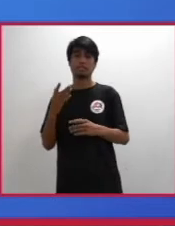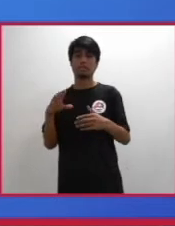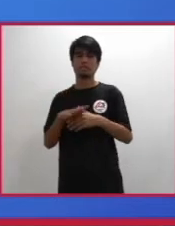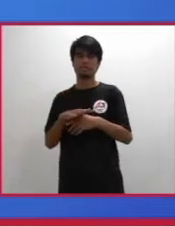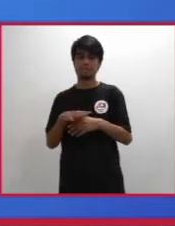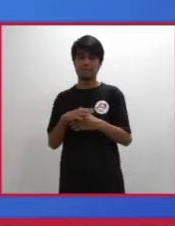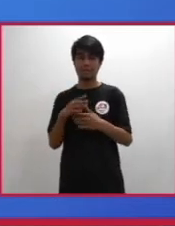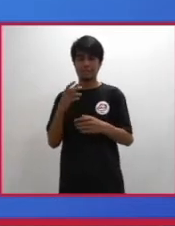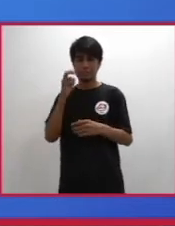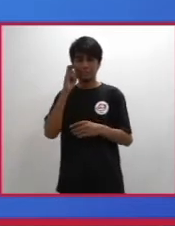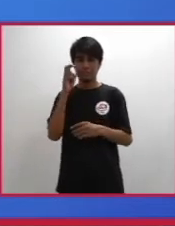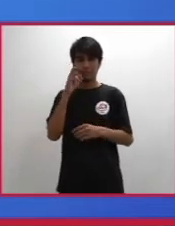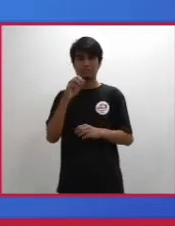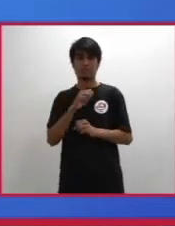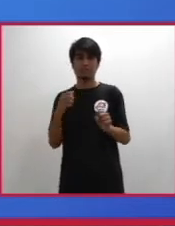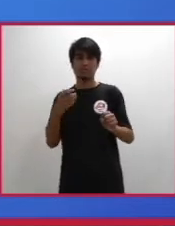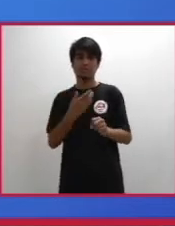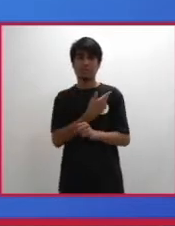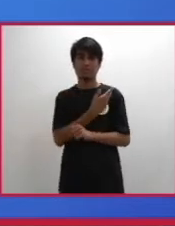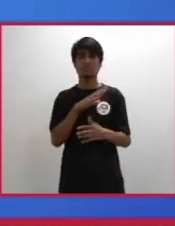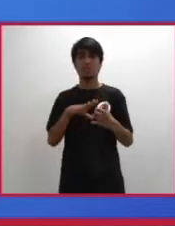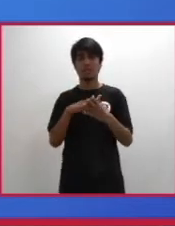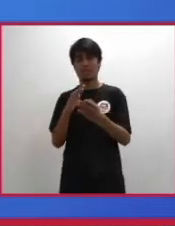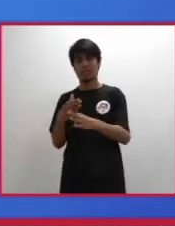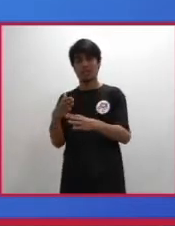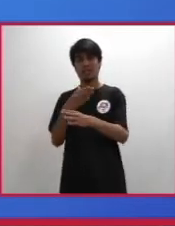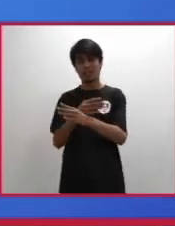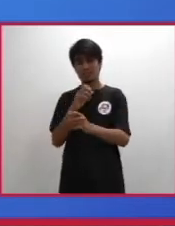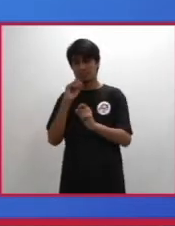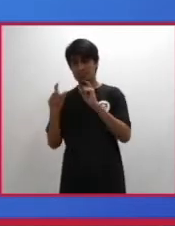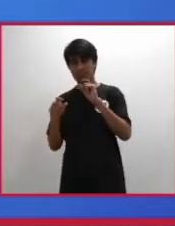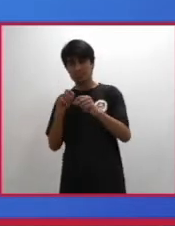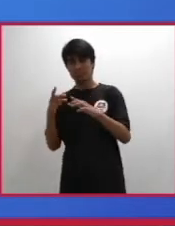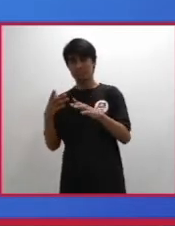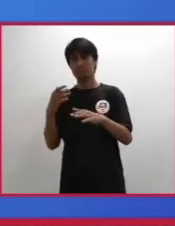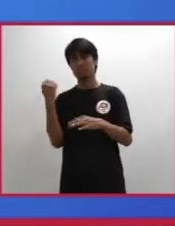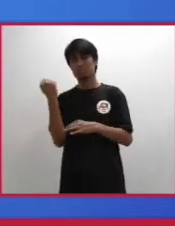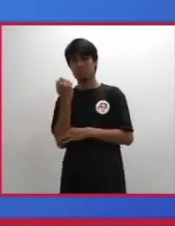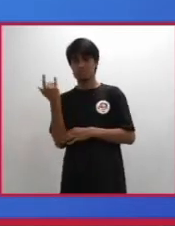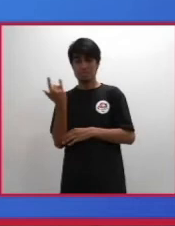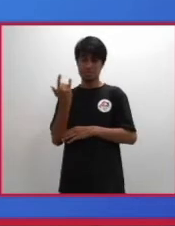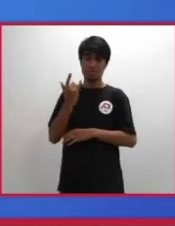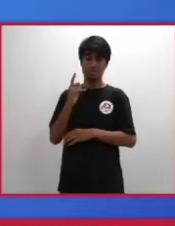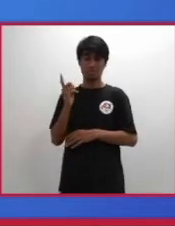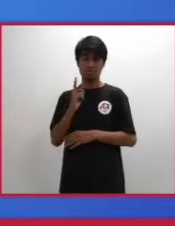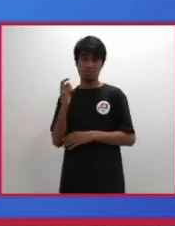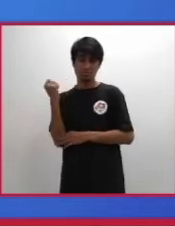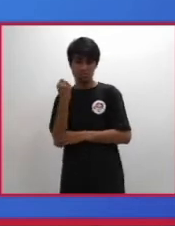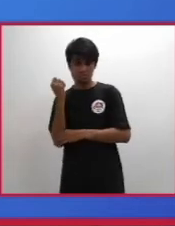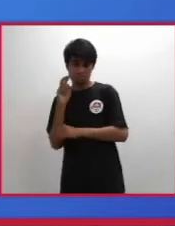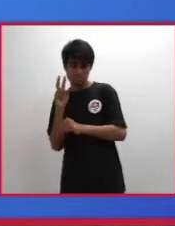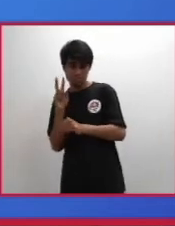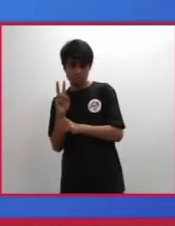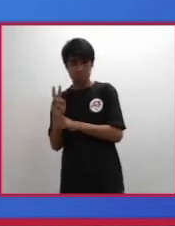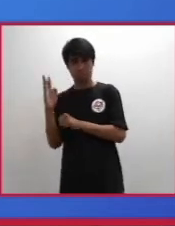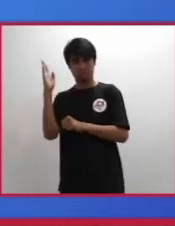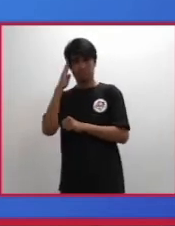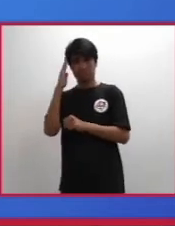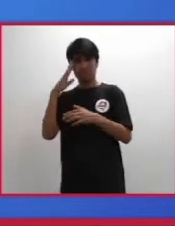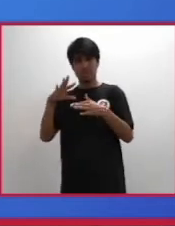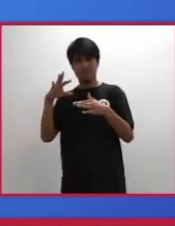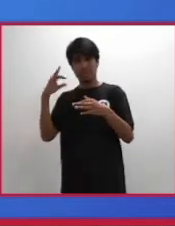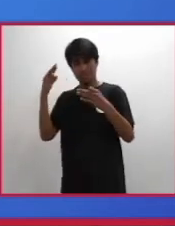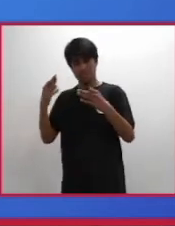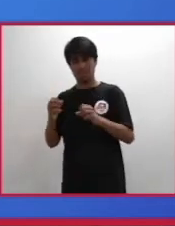o medidas, o en las indicaciones de trabajo, las órdenes de trabajo, poder aclarar